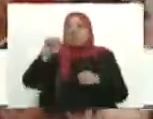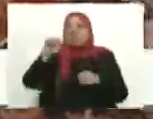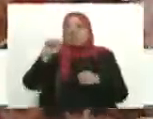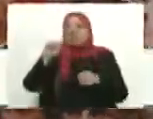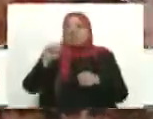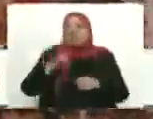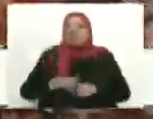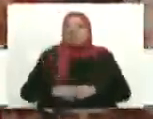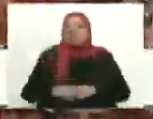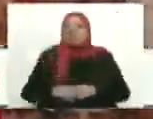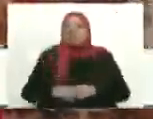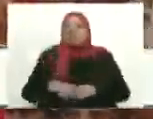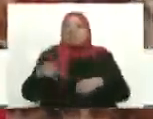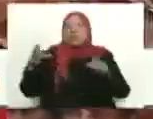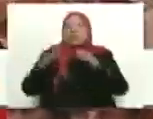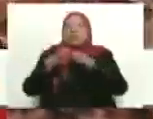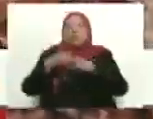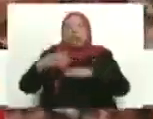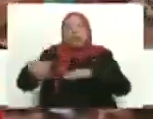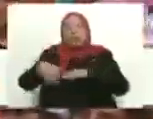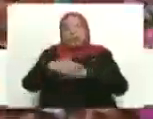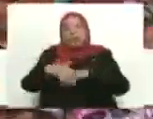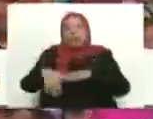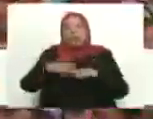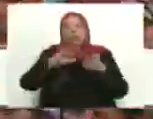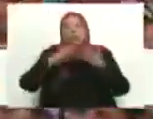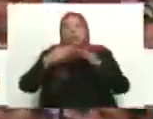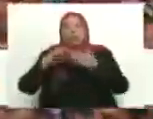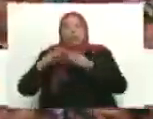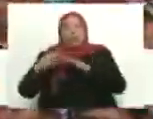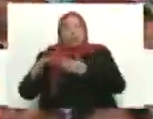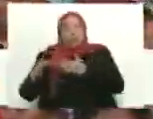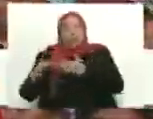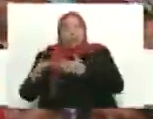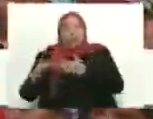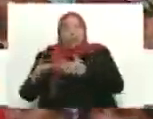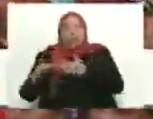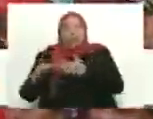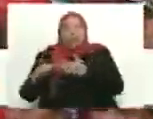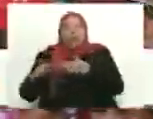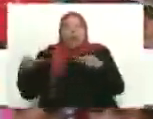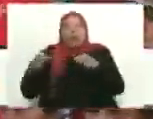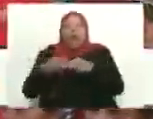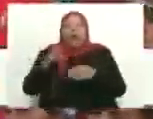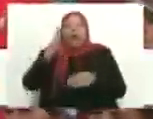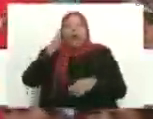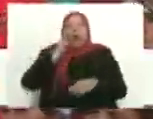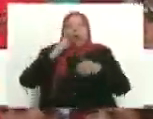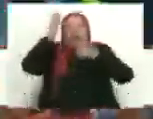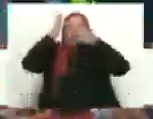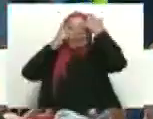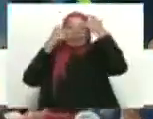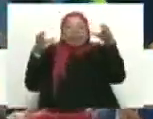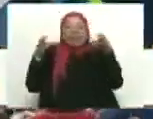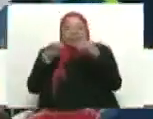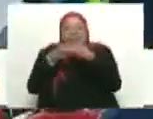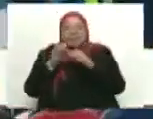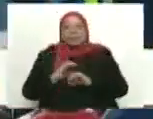a los equipos de calle, de comunidad, de VCH.